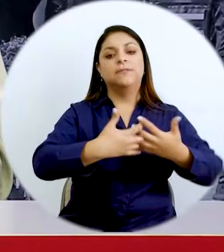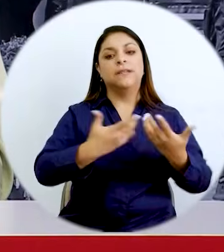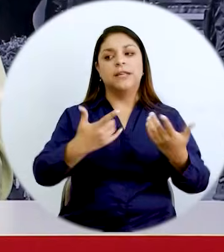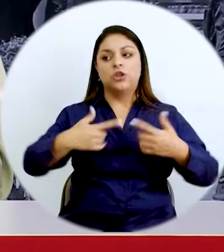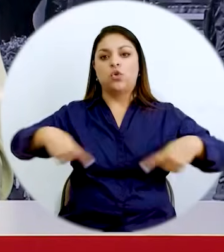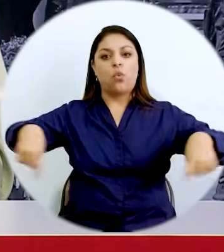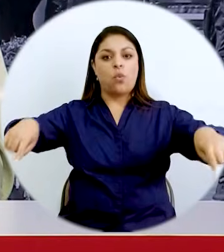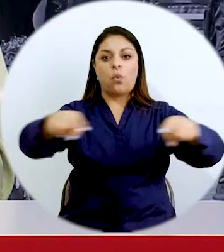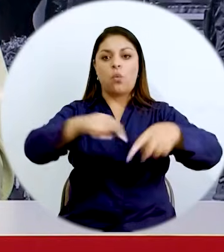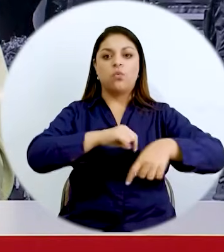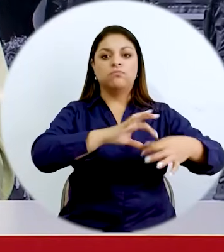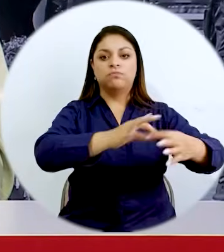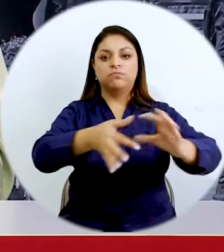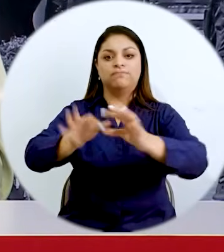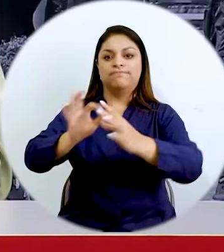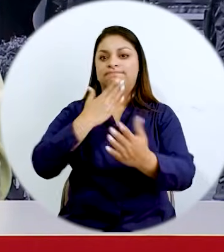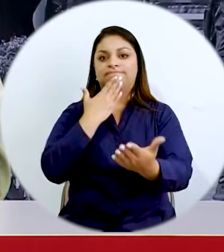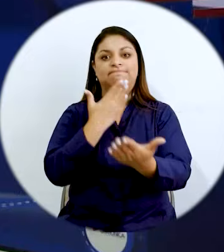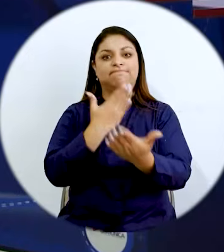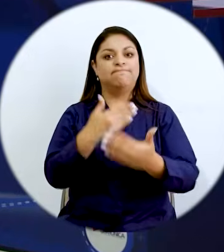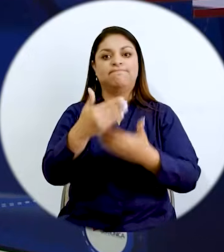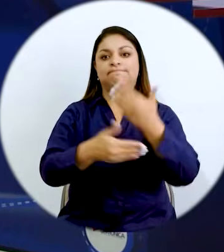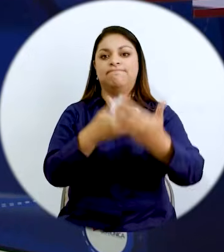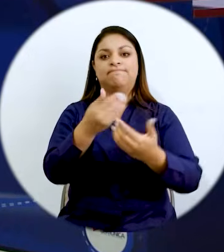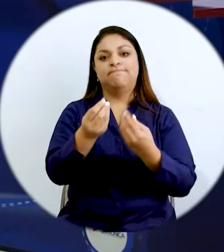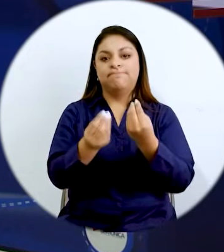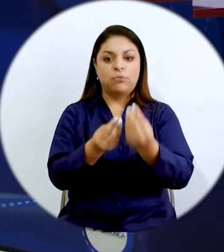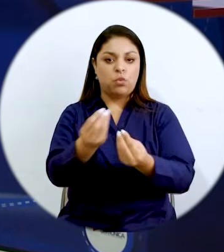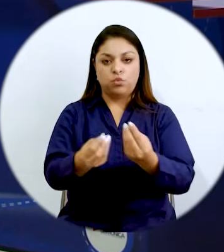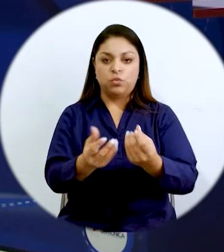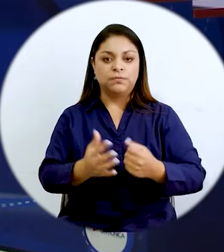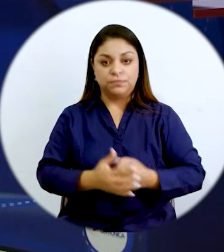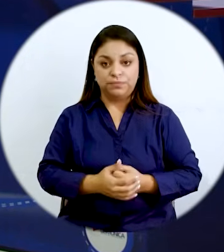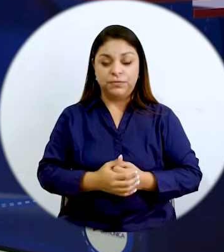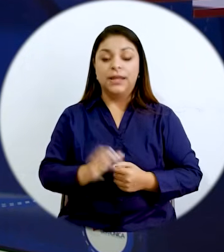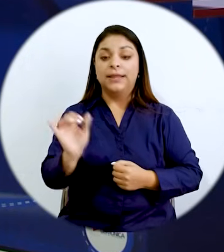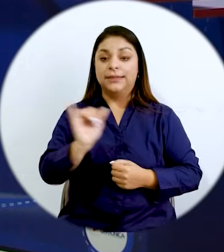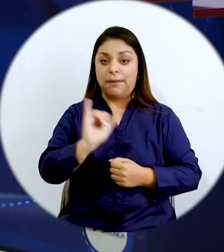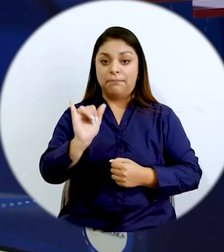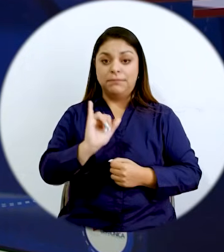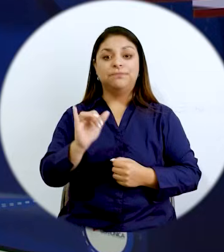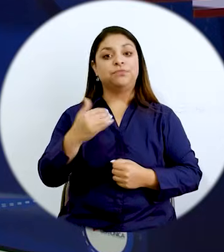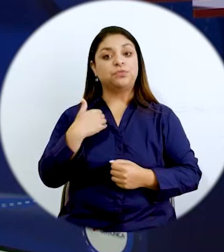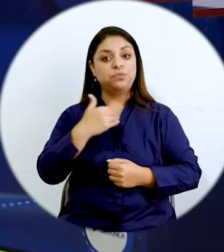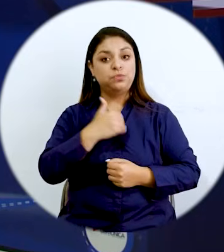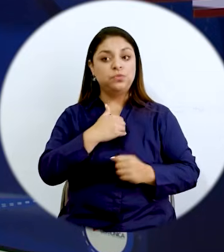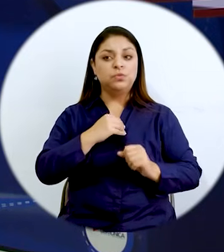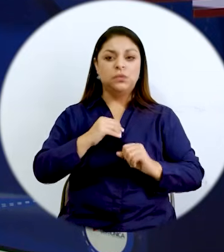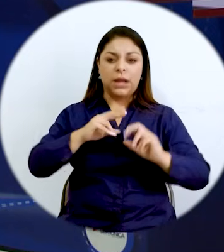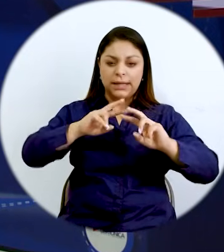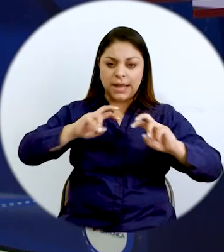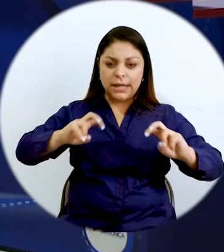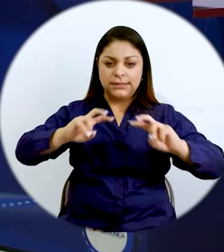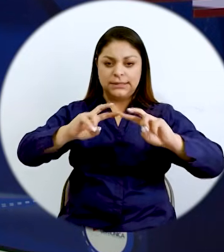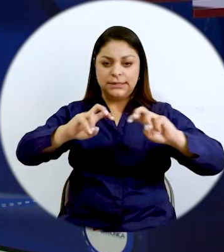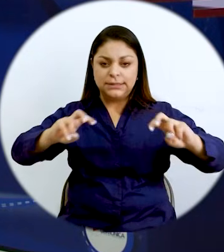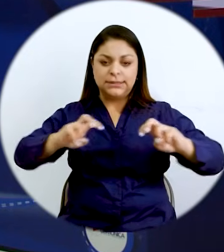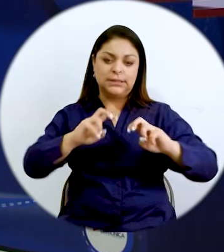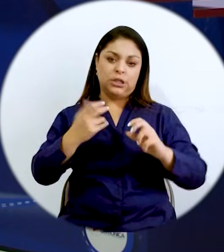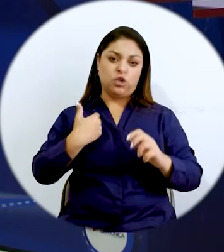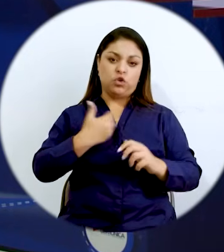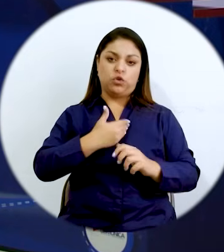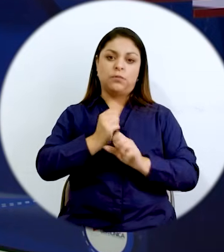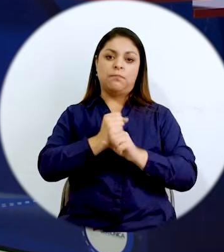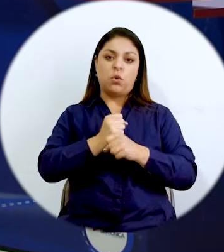de las unidades productivas. Sí, no solo ha sido tal vez con el tema de la evolución de análisis que hacemos los profesionales o los